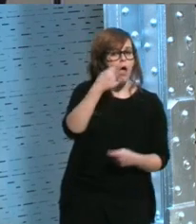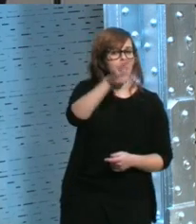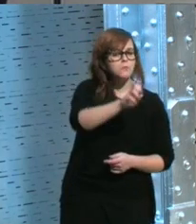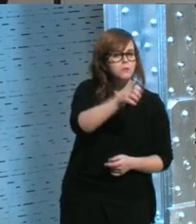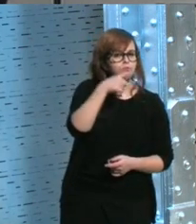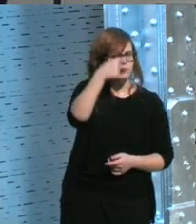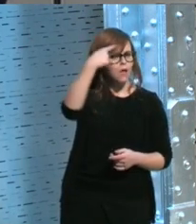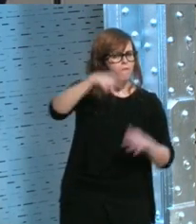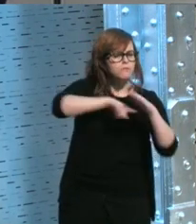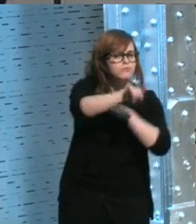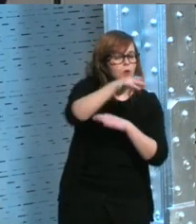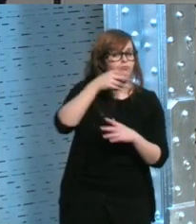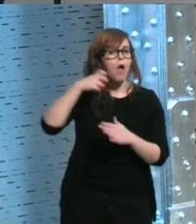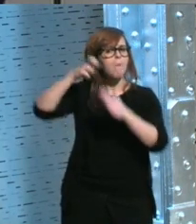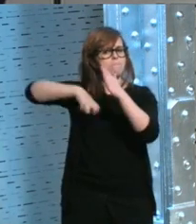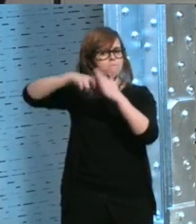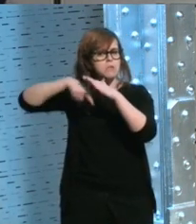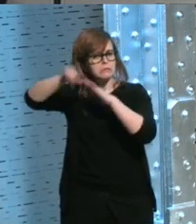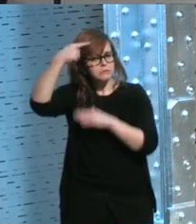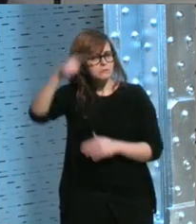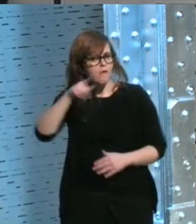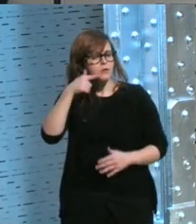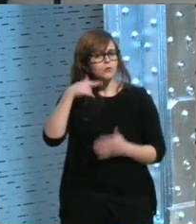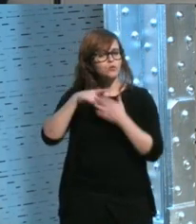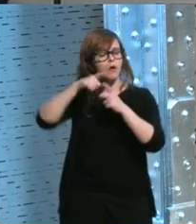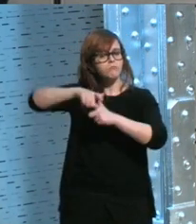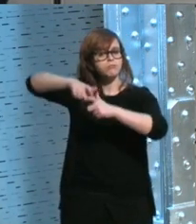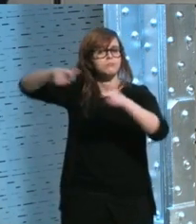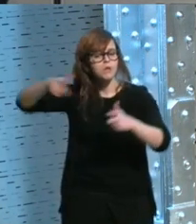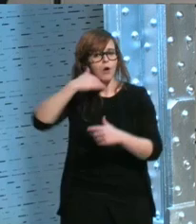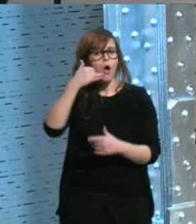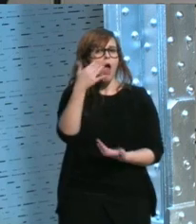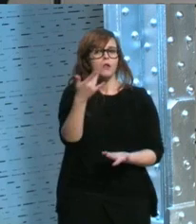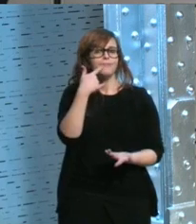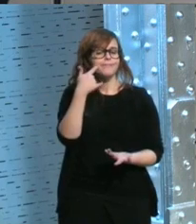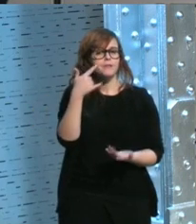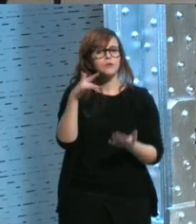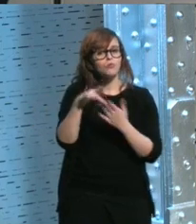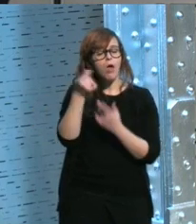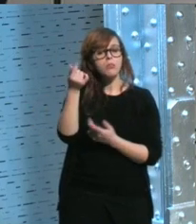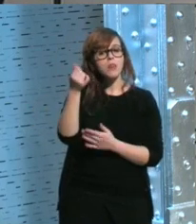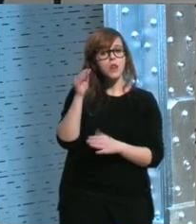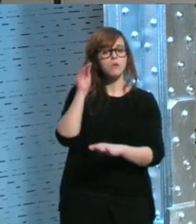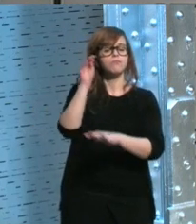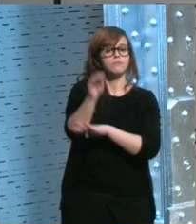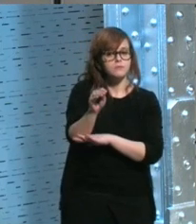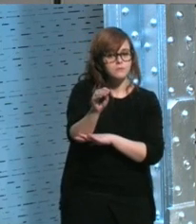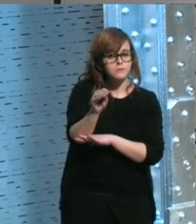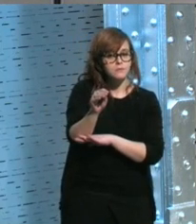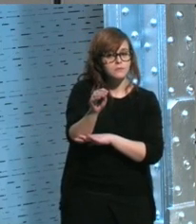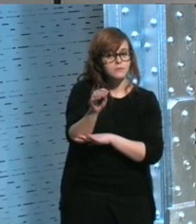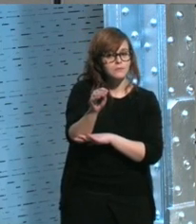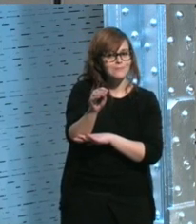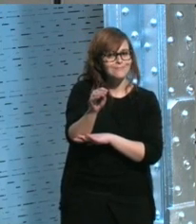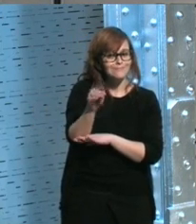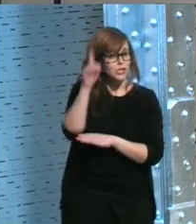desarrollar. Cuando compras una mina, ya tienes idea de cómo la vas a hacer crecer. Cuando metes dinero en una startup, no sabes si